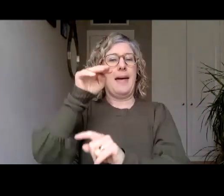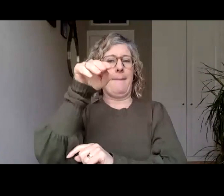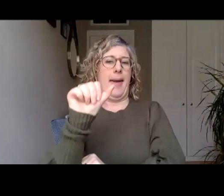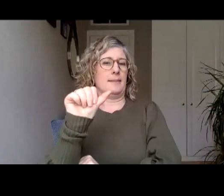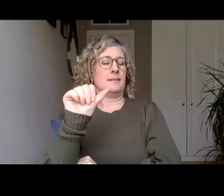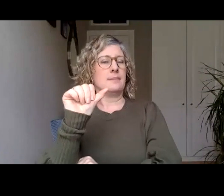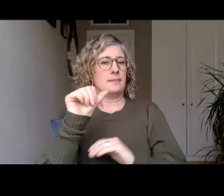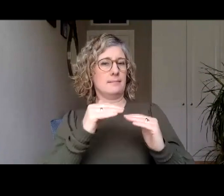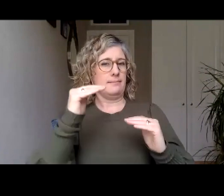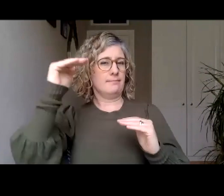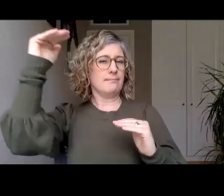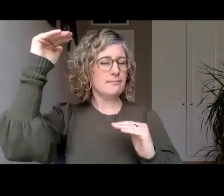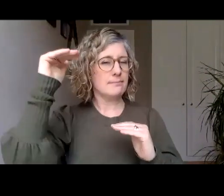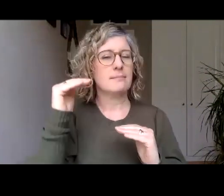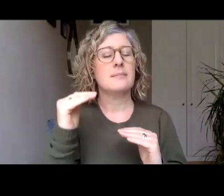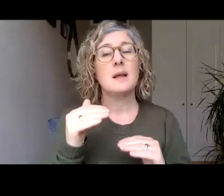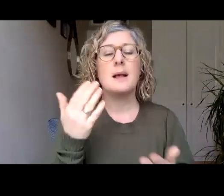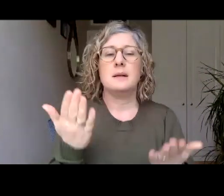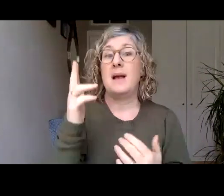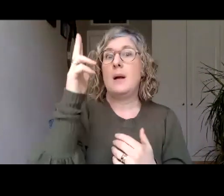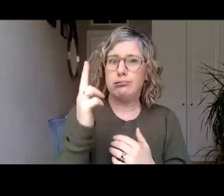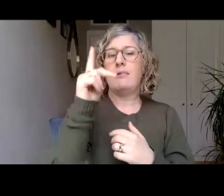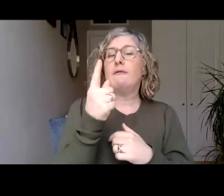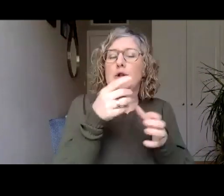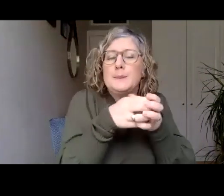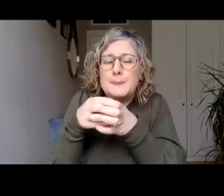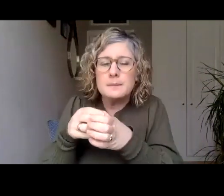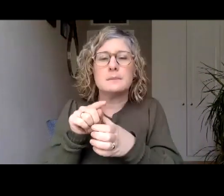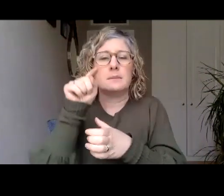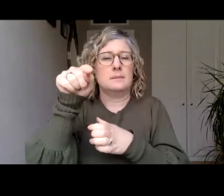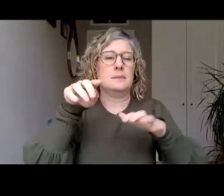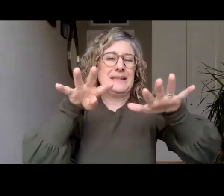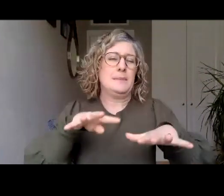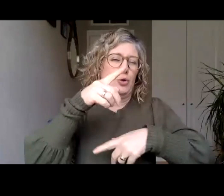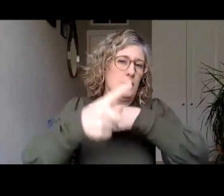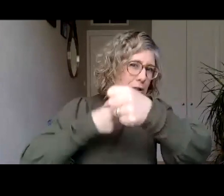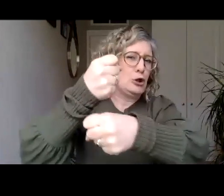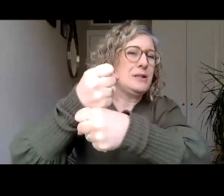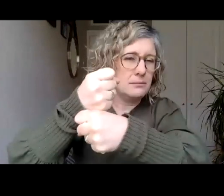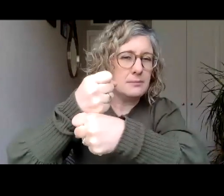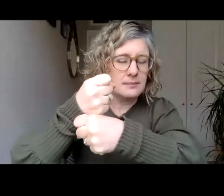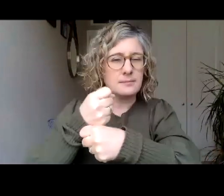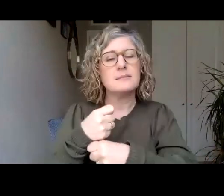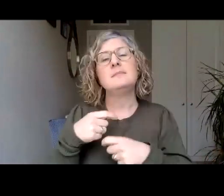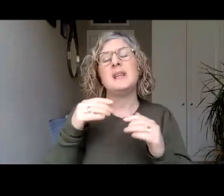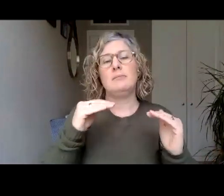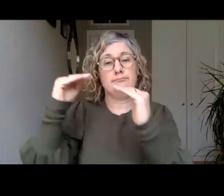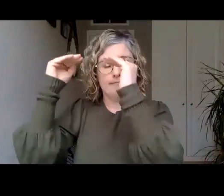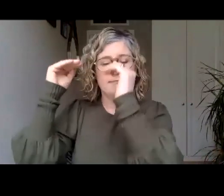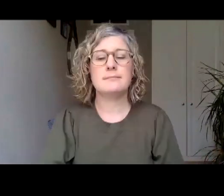quienes cursen este programa tengan un diploma de posgrado para poder tener más